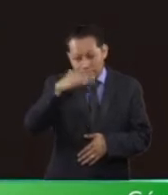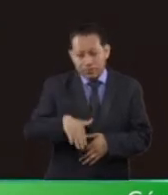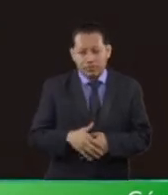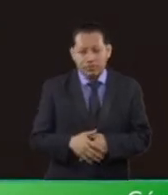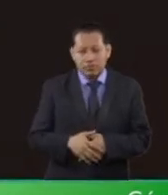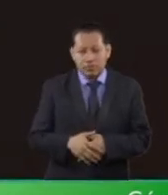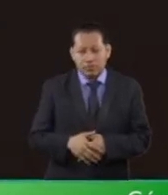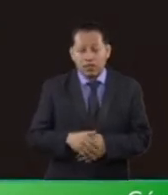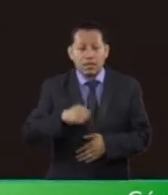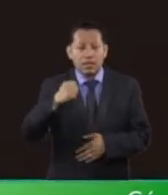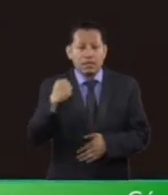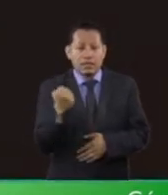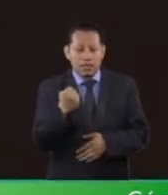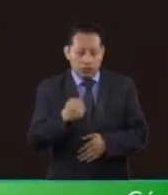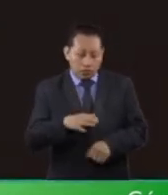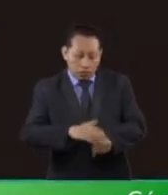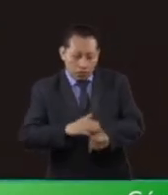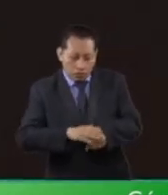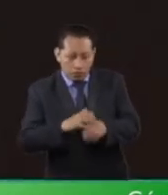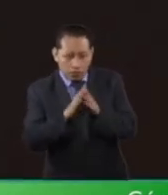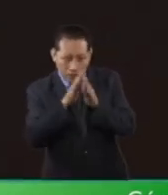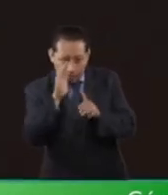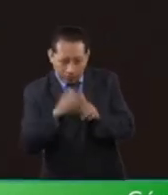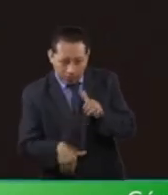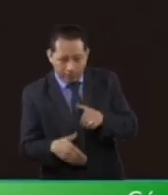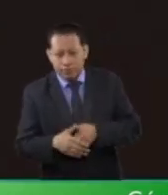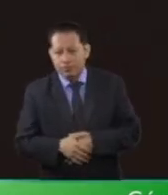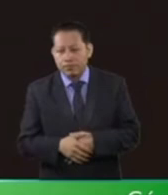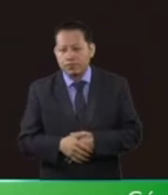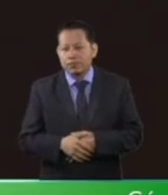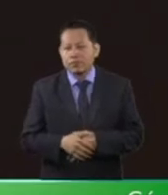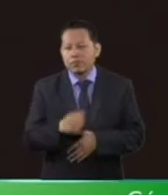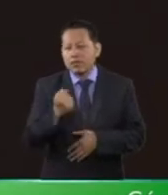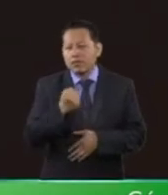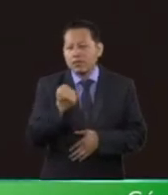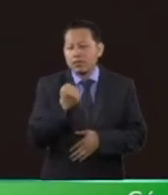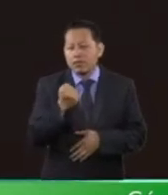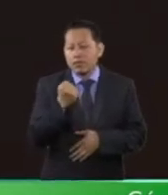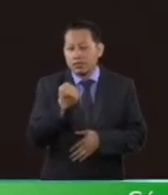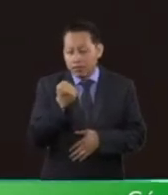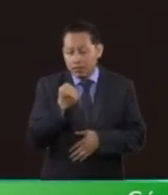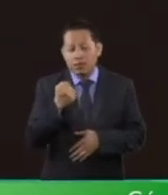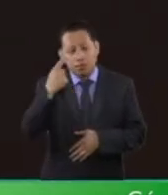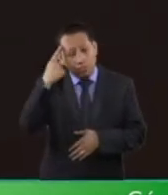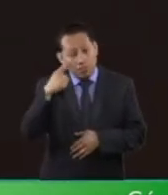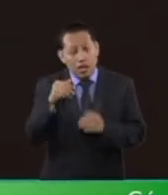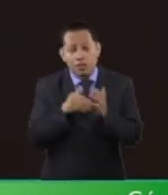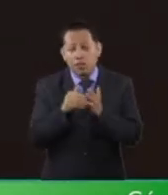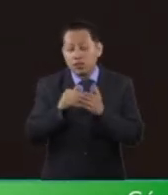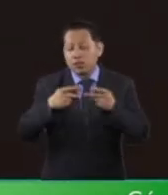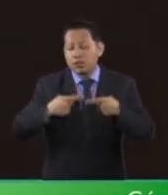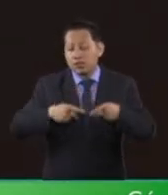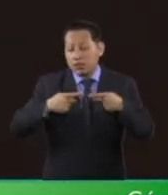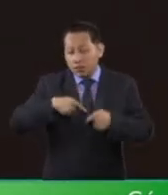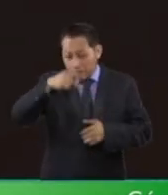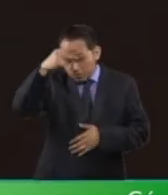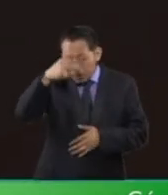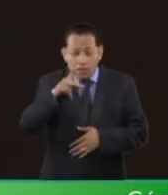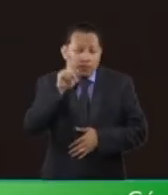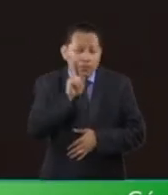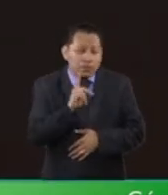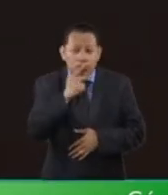Concluya, diputado, por favor. Afortunadamente, en síntesis, afortunadamente para millones de mexicanas, de